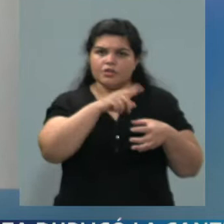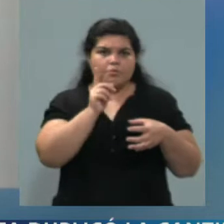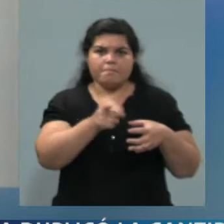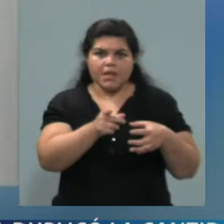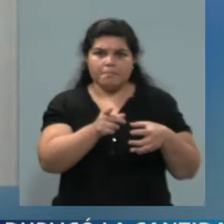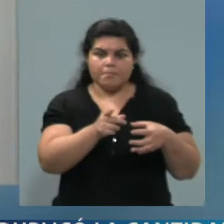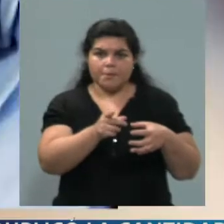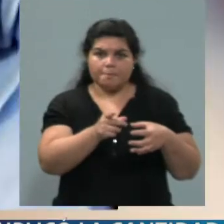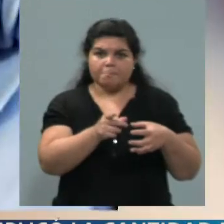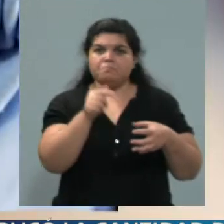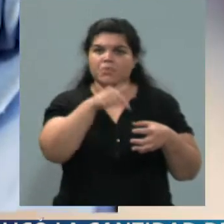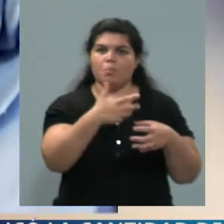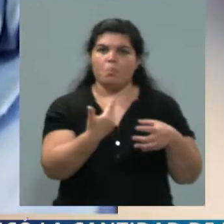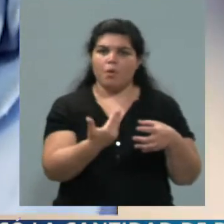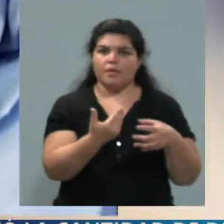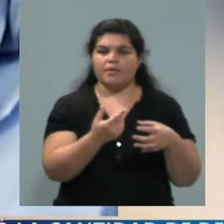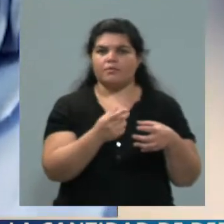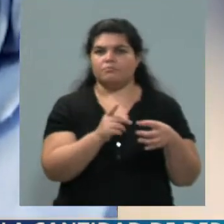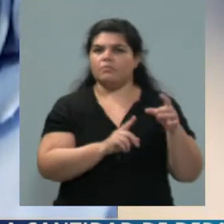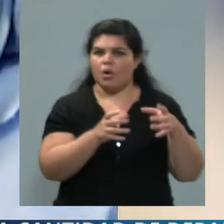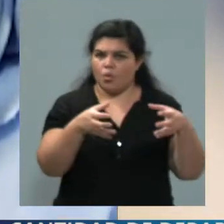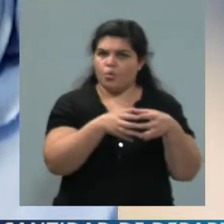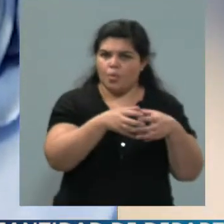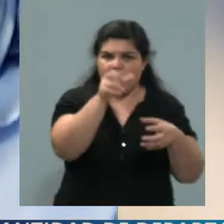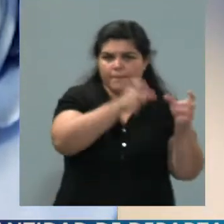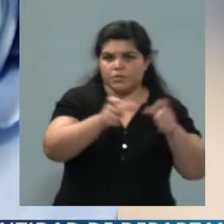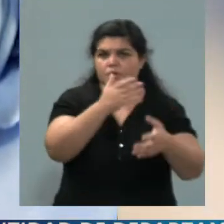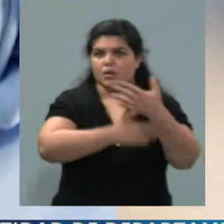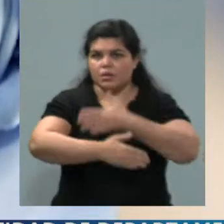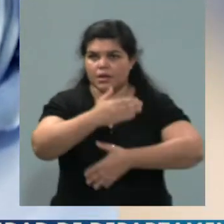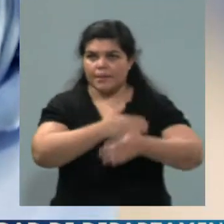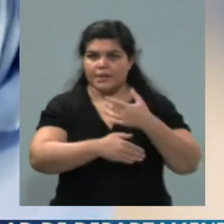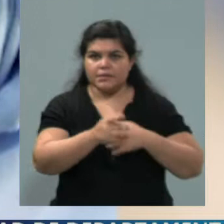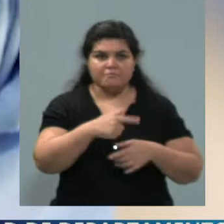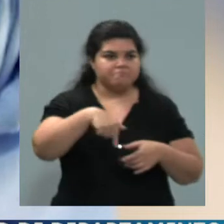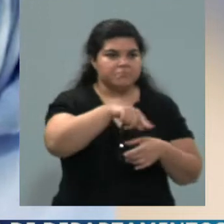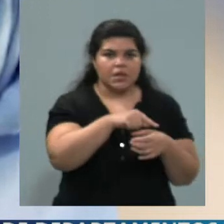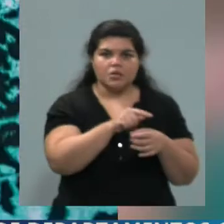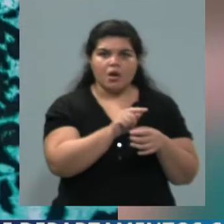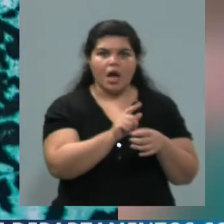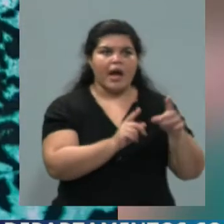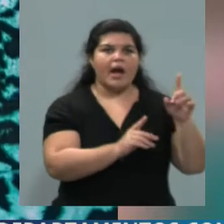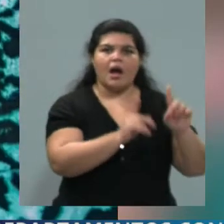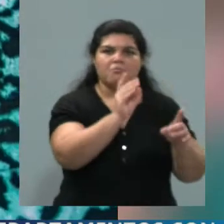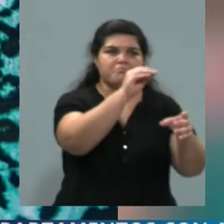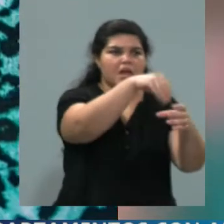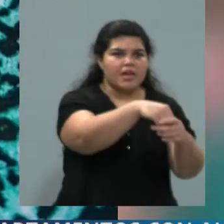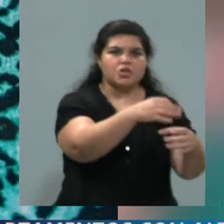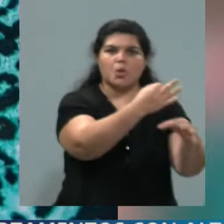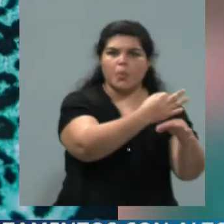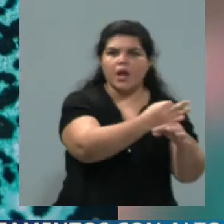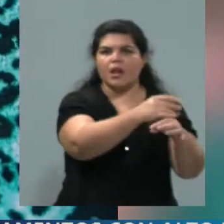es que queda un grupo importante de personas que no están en instituciones y que han quedado fuera del